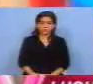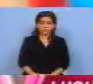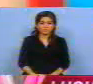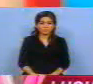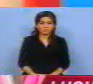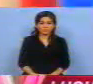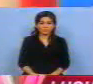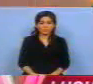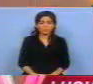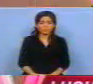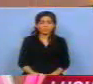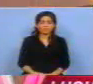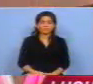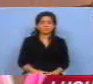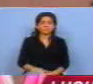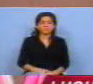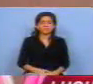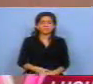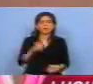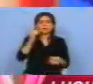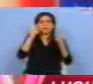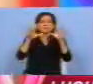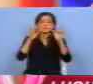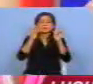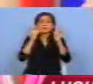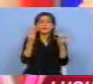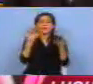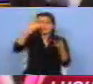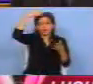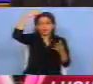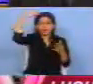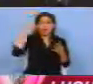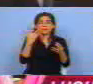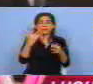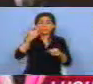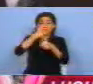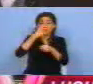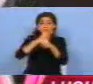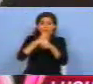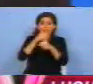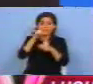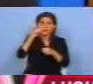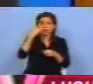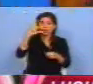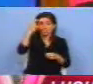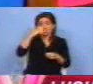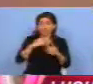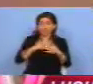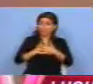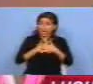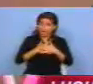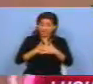eh Bueno quién empieza bremer Qué pasó con Lucho primero a Lucho lo admiramos y lo